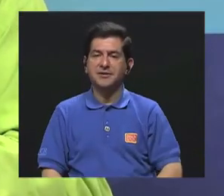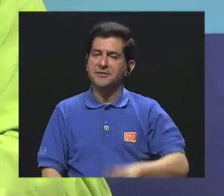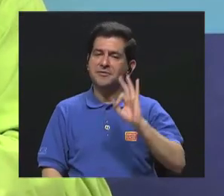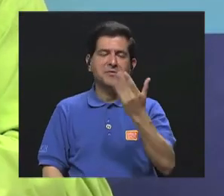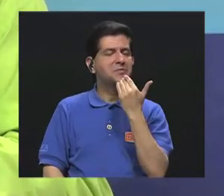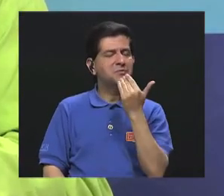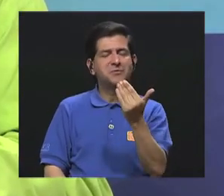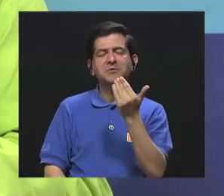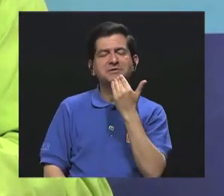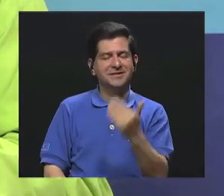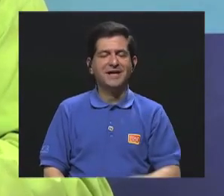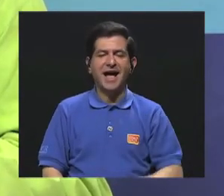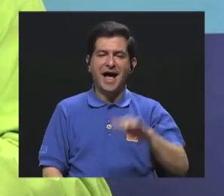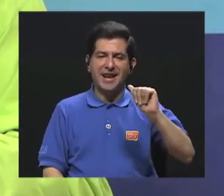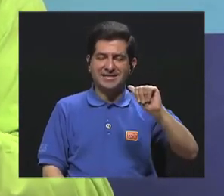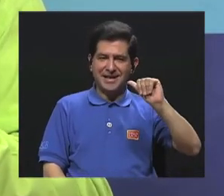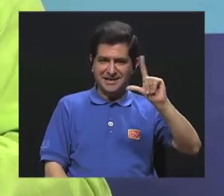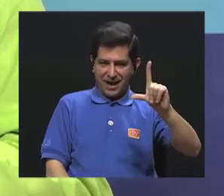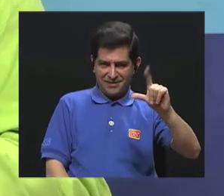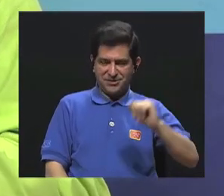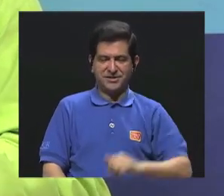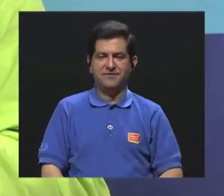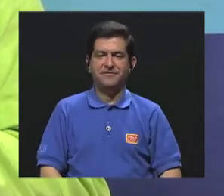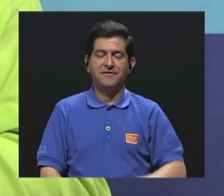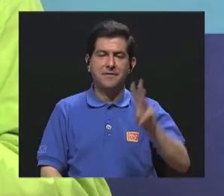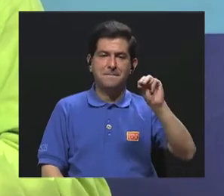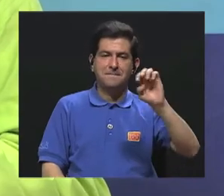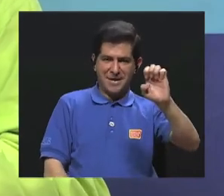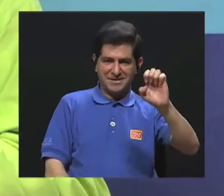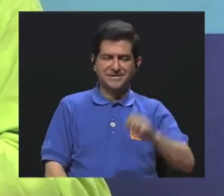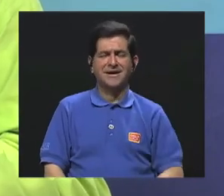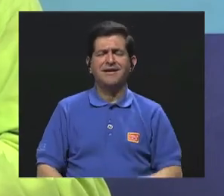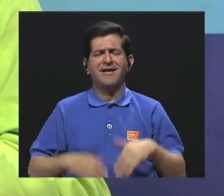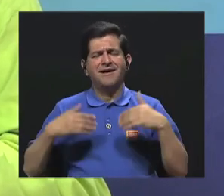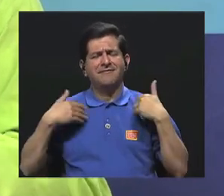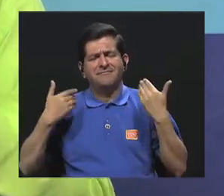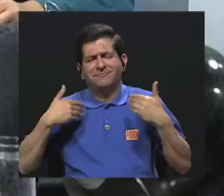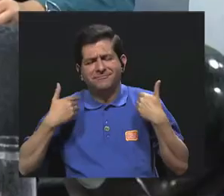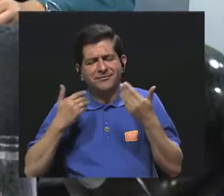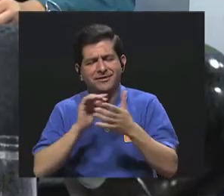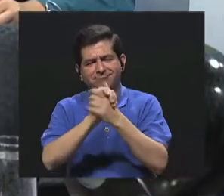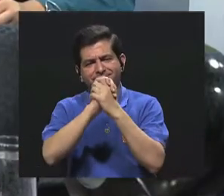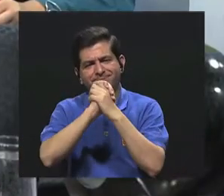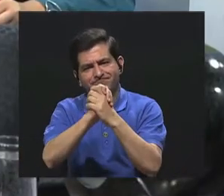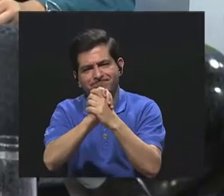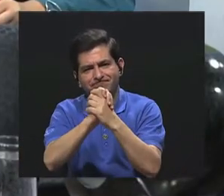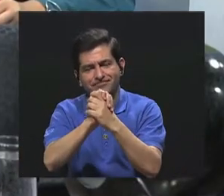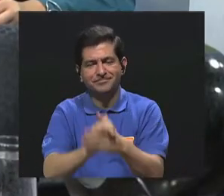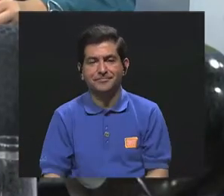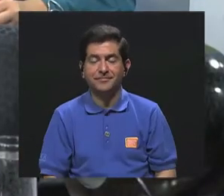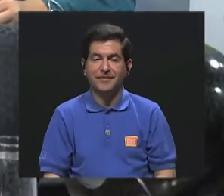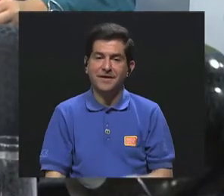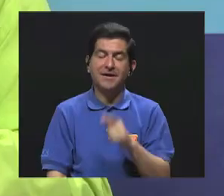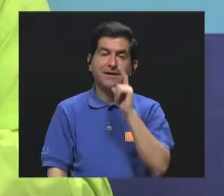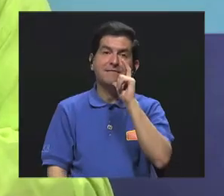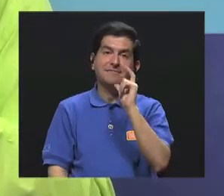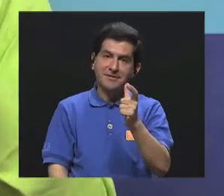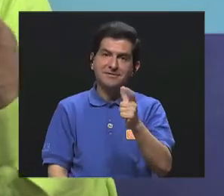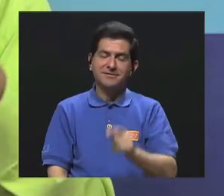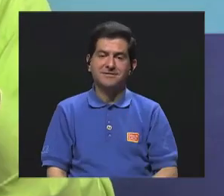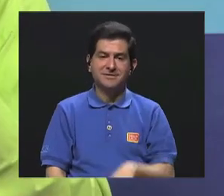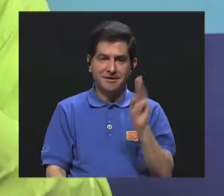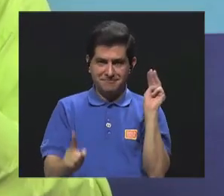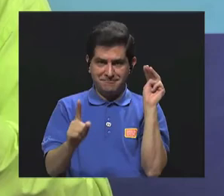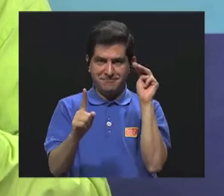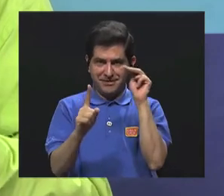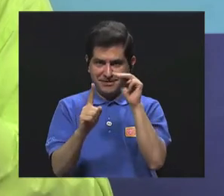Muchísimas gracias, Alexandra, Marcela. Felicitaciones realmente. Y bueno, qué dicha que este